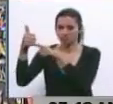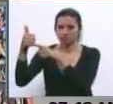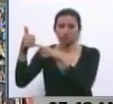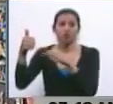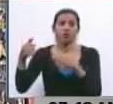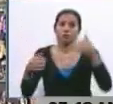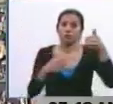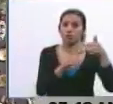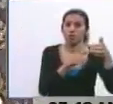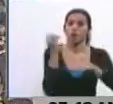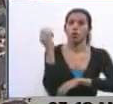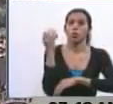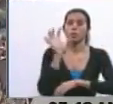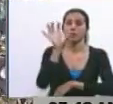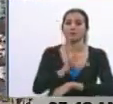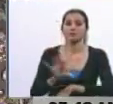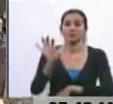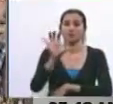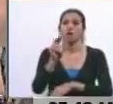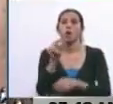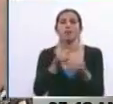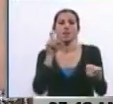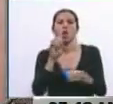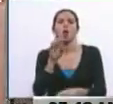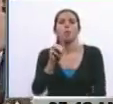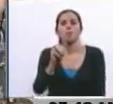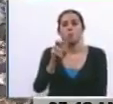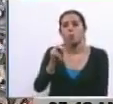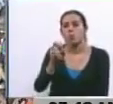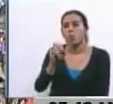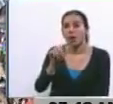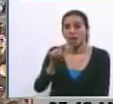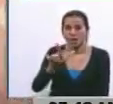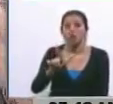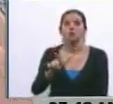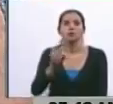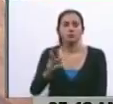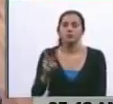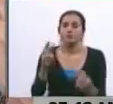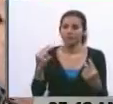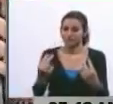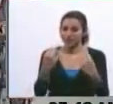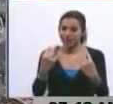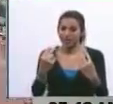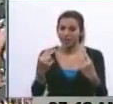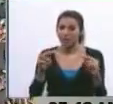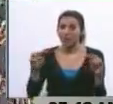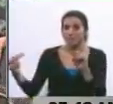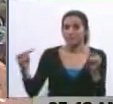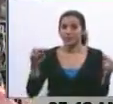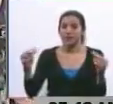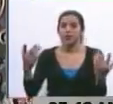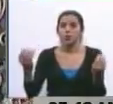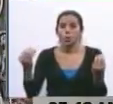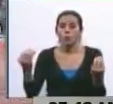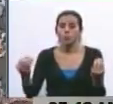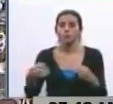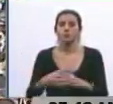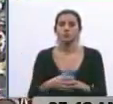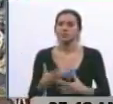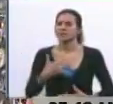países no alineados, se tiene que mirar cómo nosotros nos mueve a estos países,